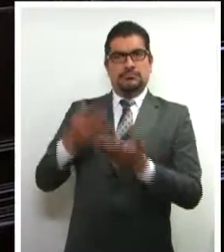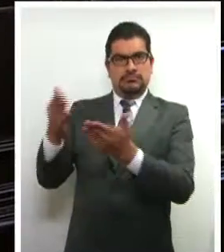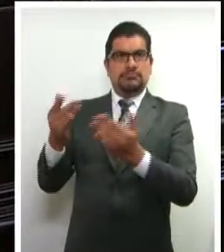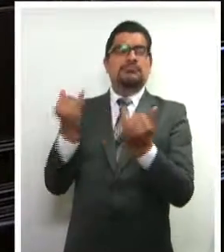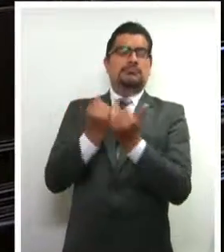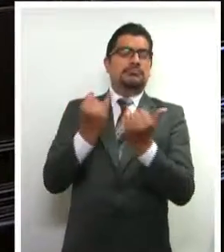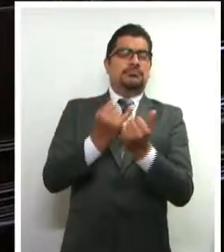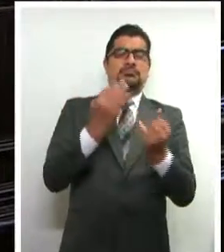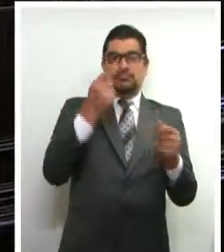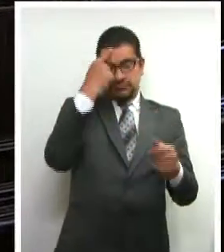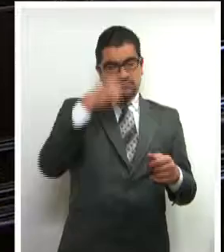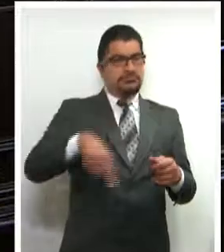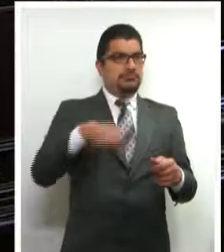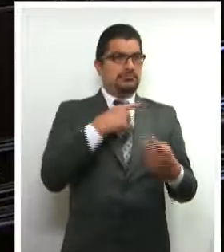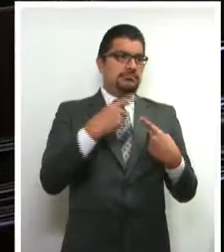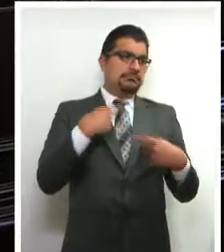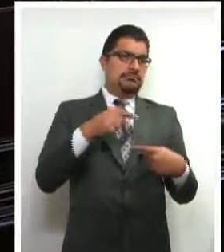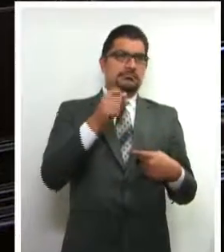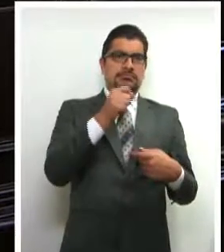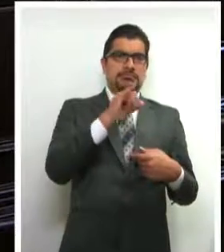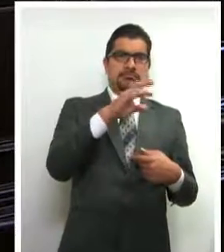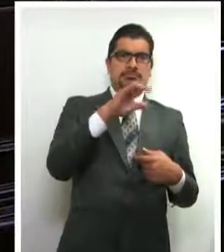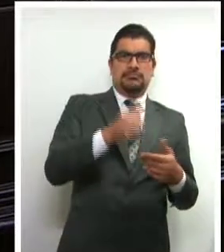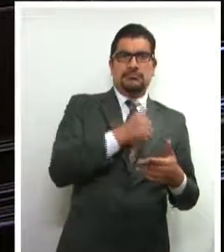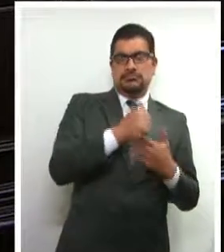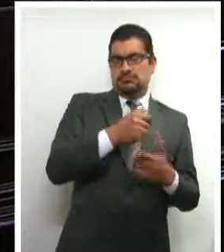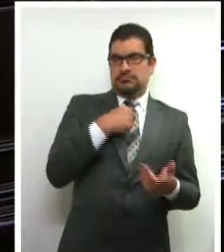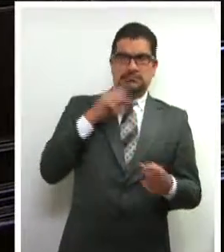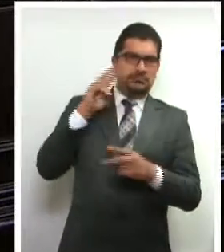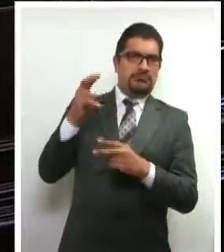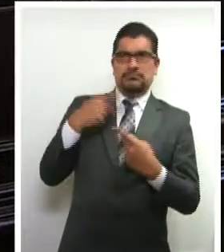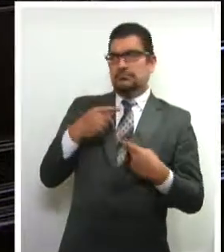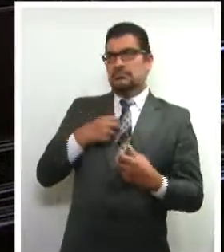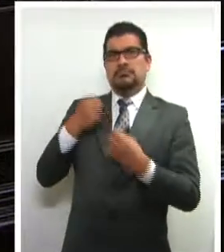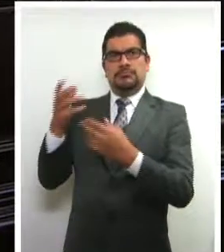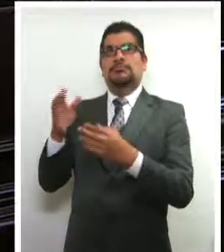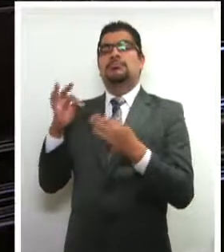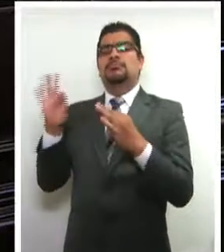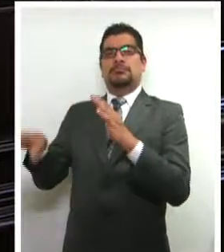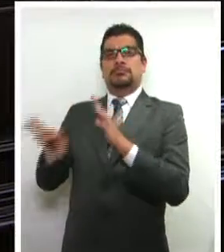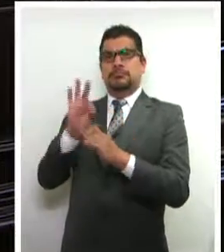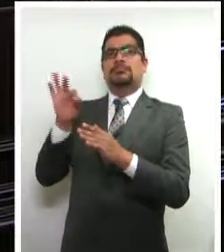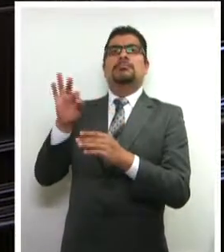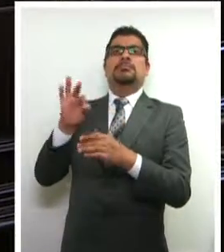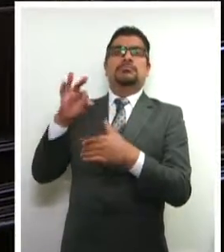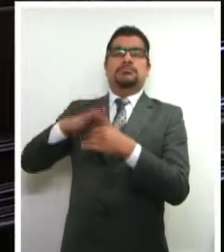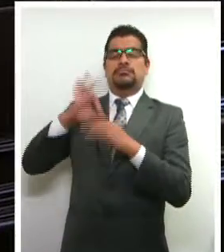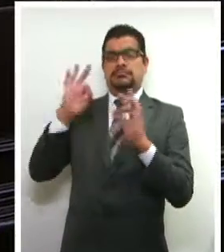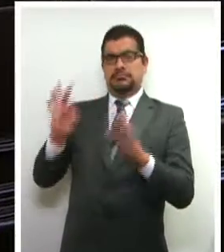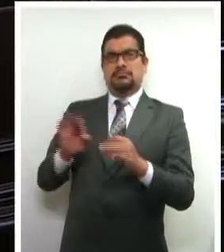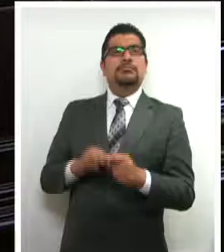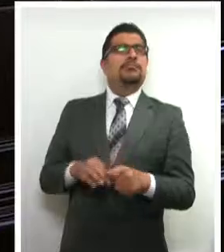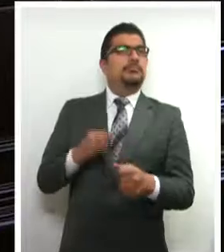título sobre ciudadanía, homologar el tema de observación electoral. Asimismo, en la